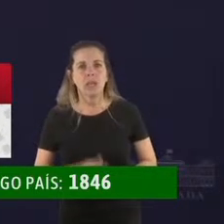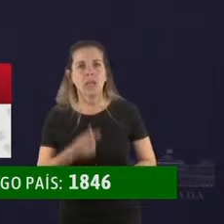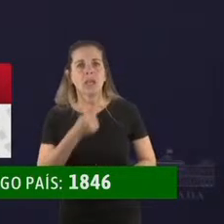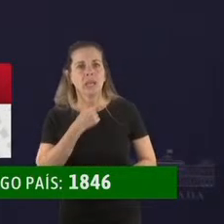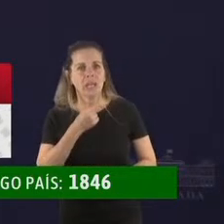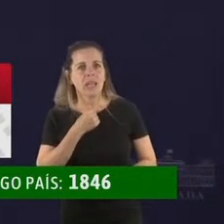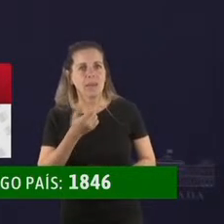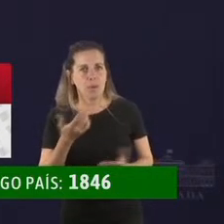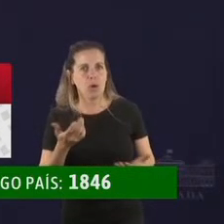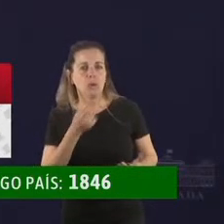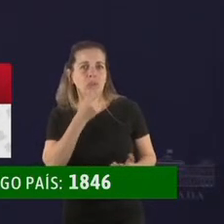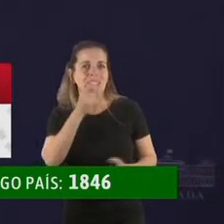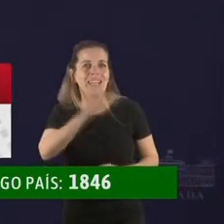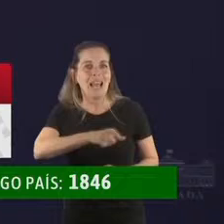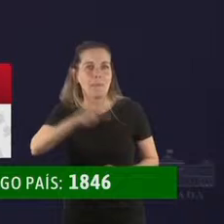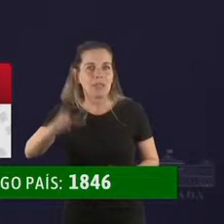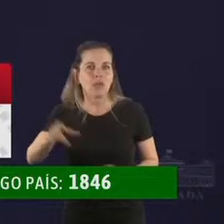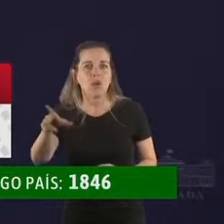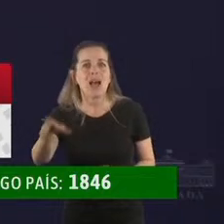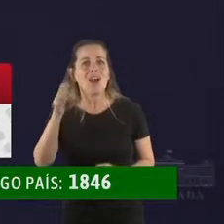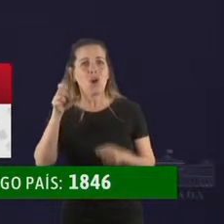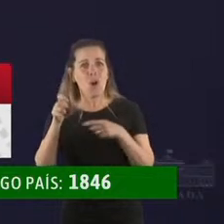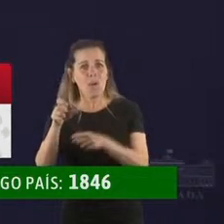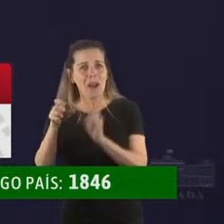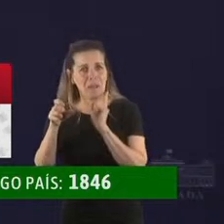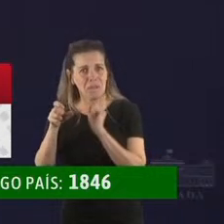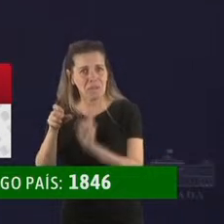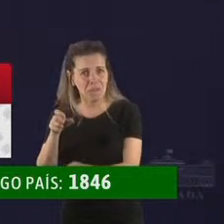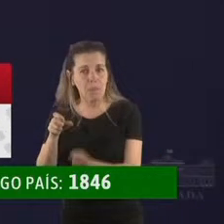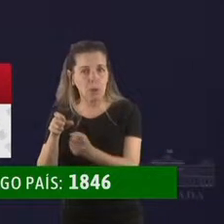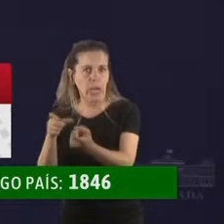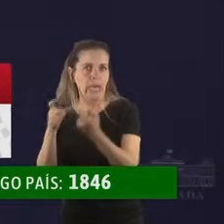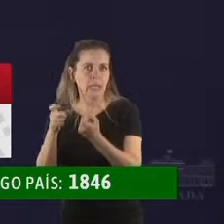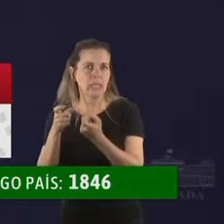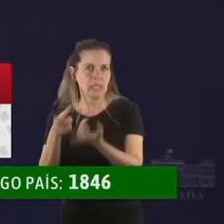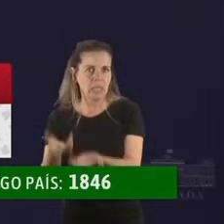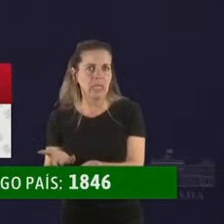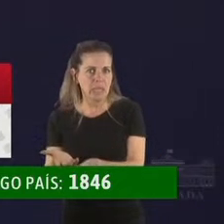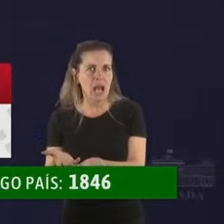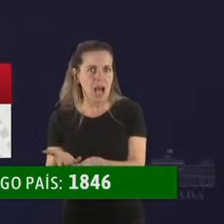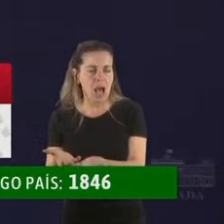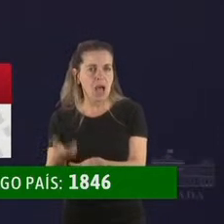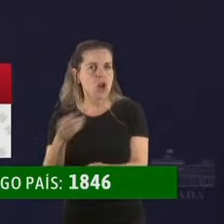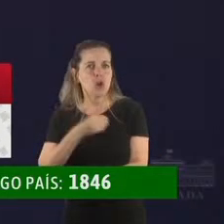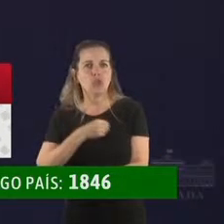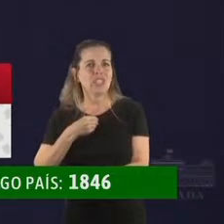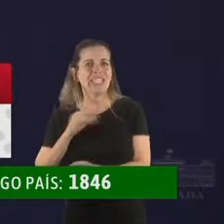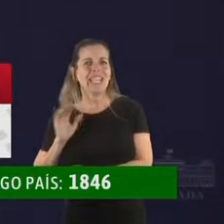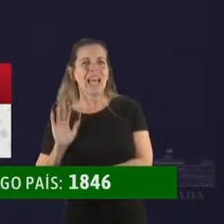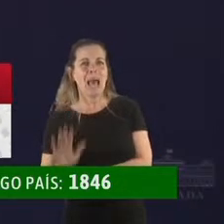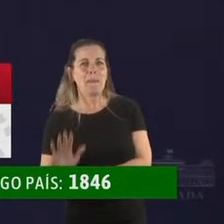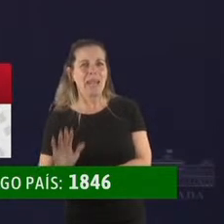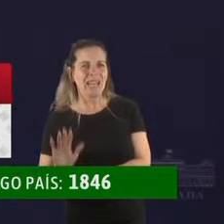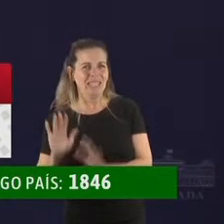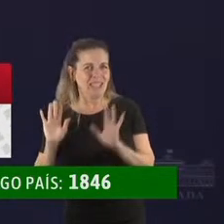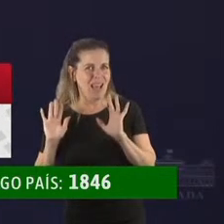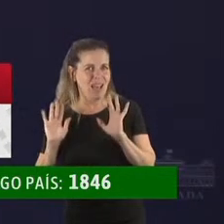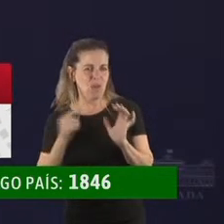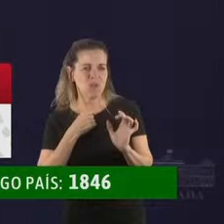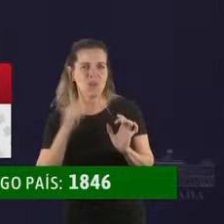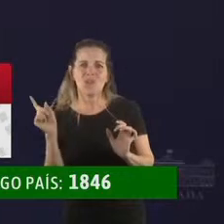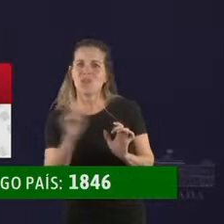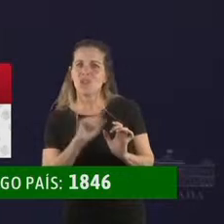reciba la ayuda porque lo necesita siga haciendo lo siga la siga recibiendo no estamos dispuestos a que